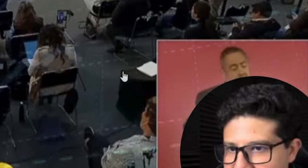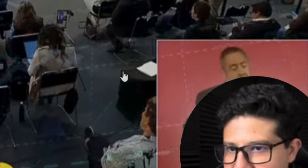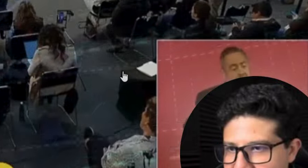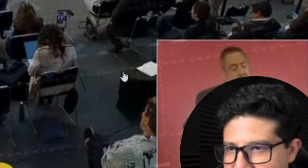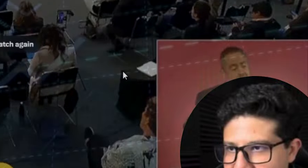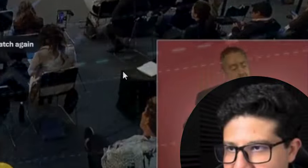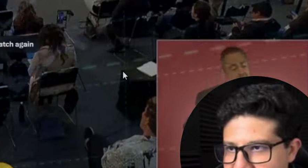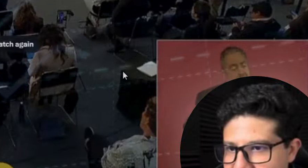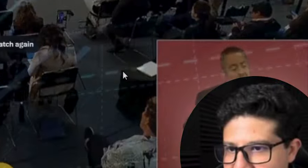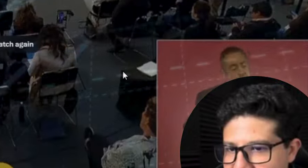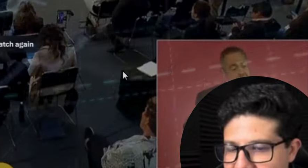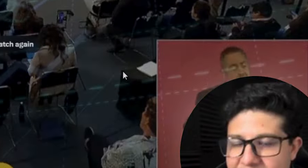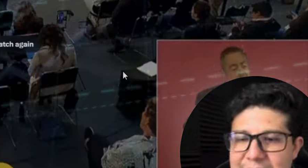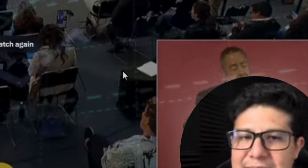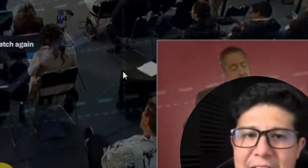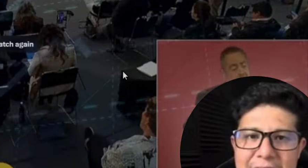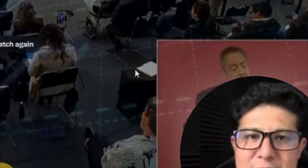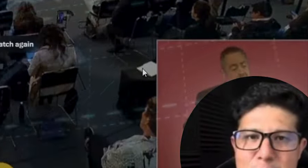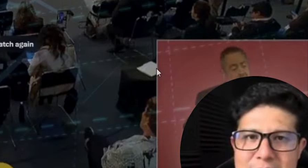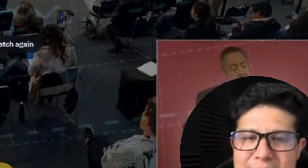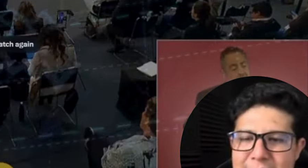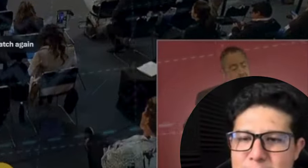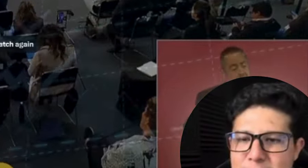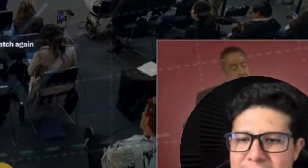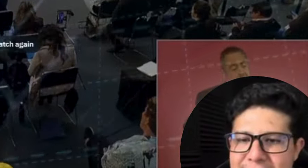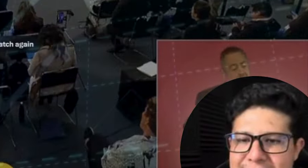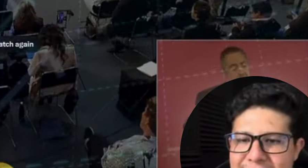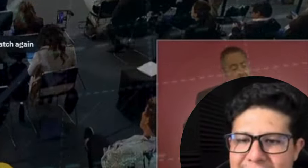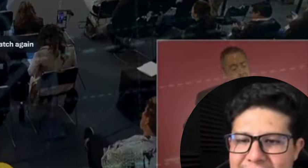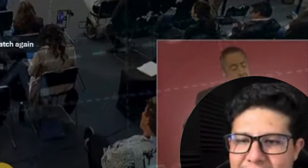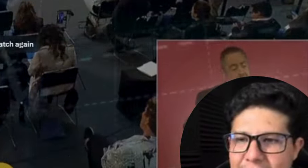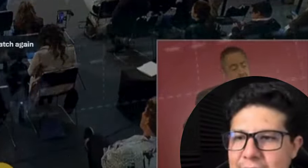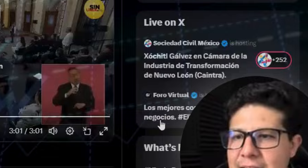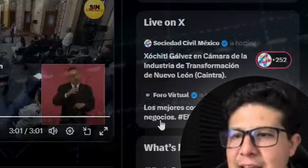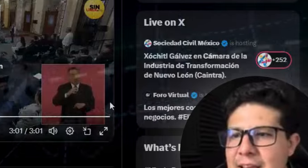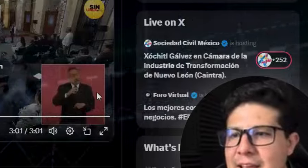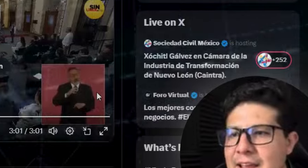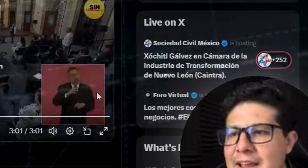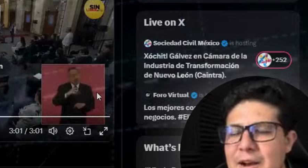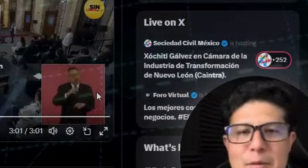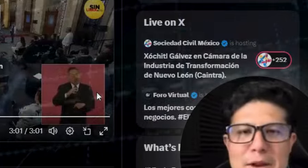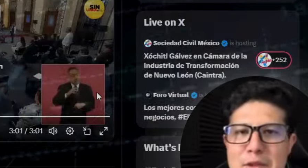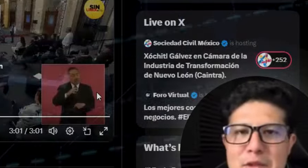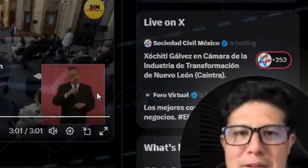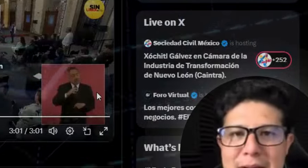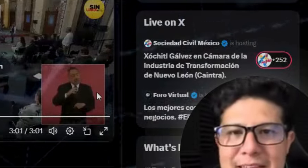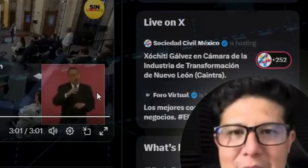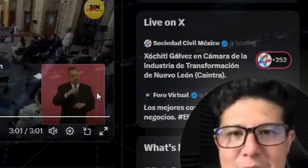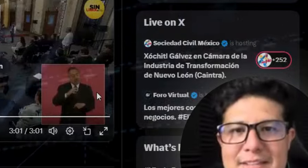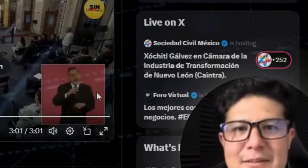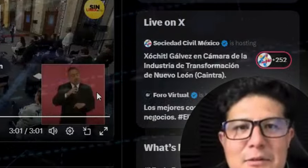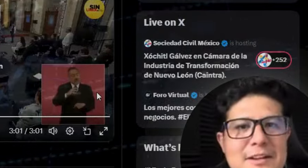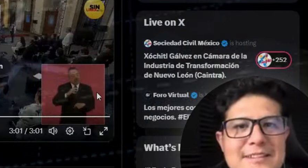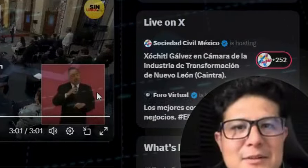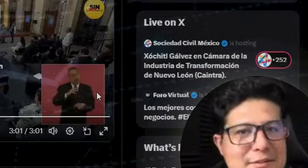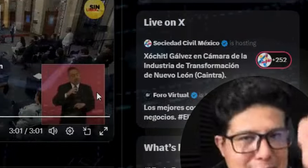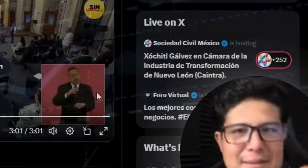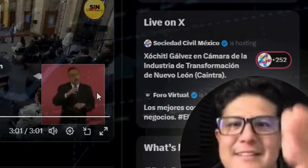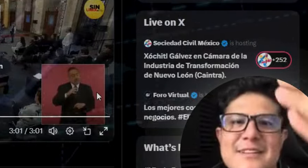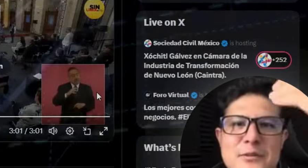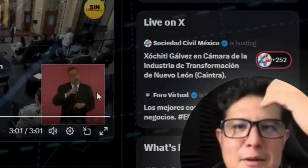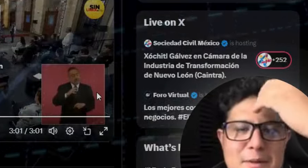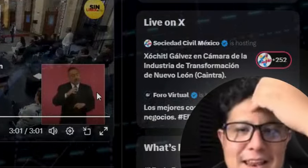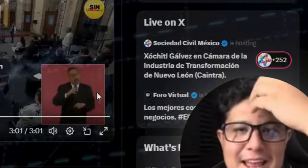las Afores Ahí está sido más claro no te dejes engañar el gobierno no se va a quedar con las Afores